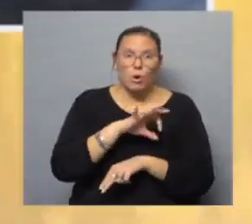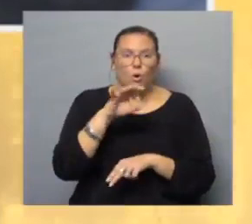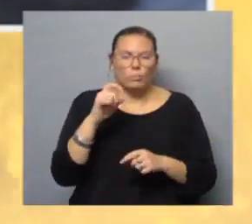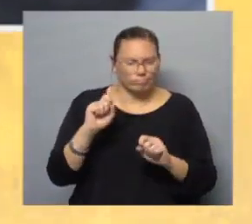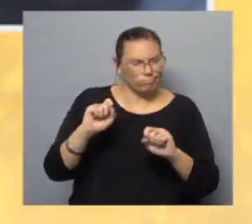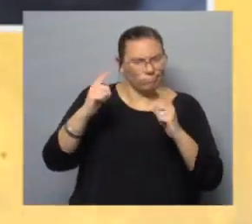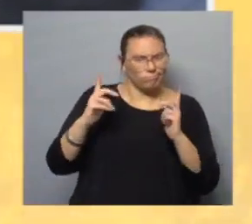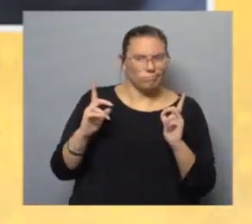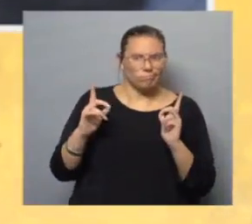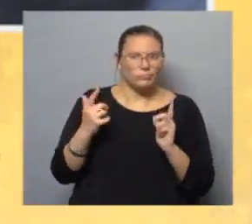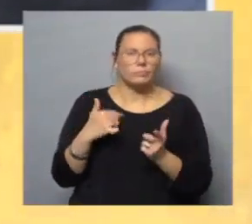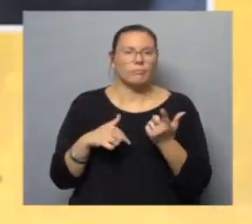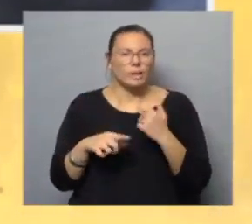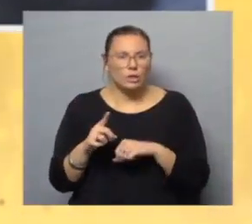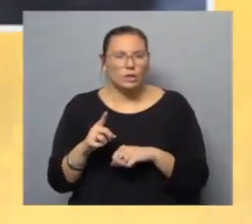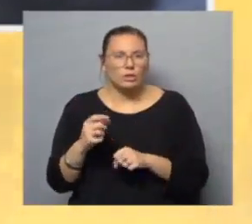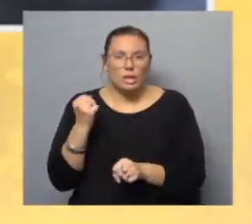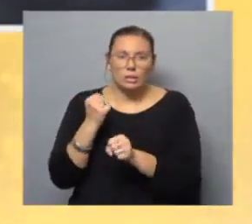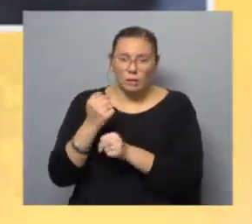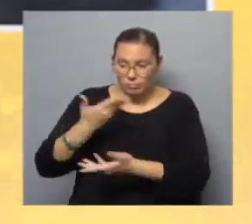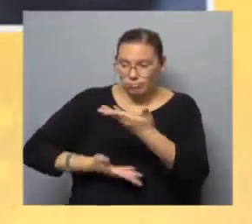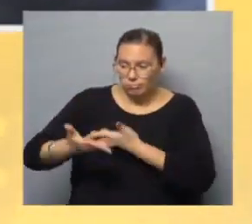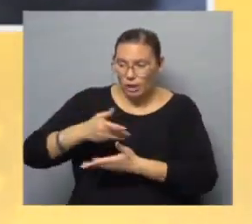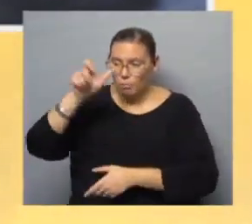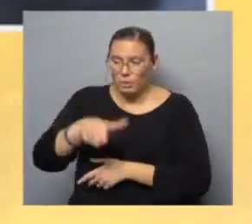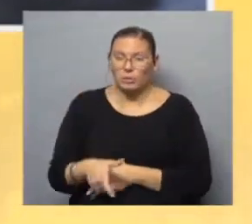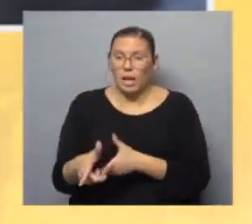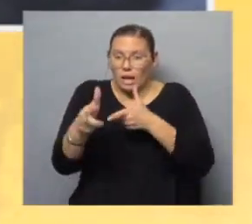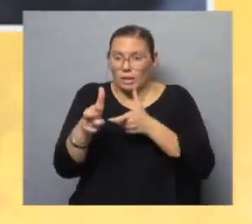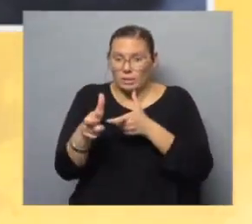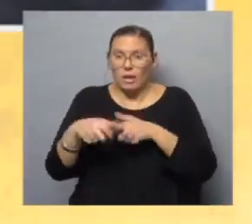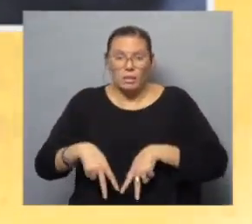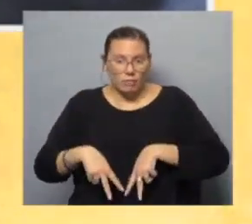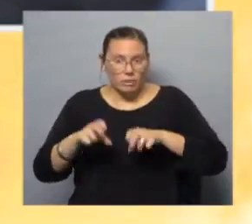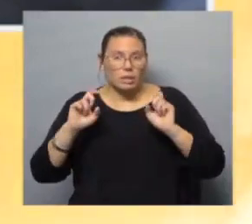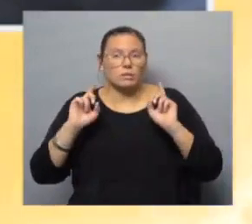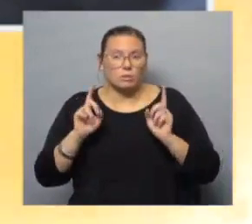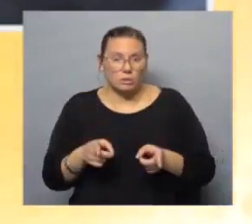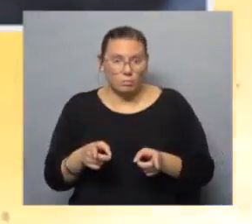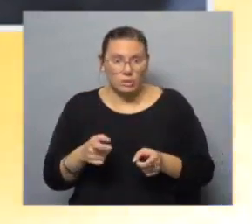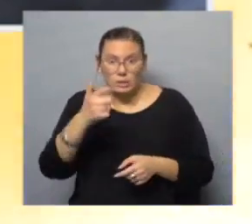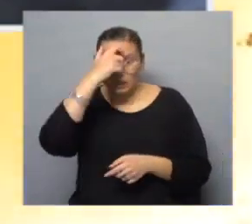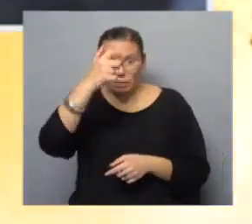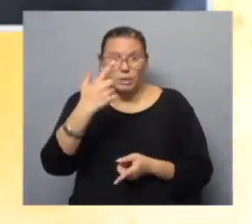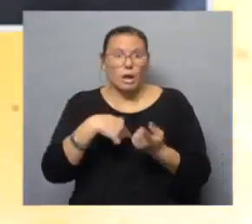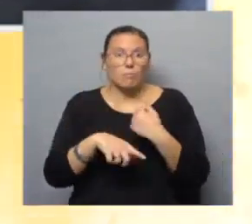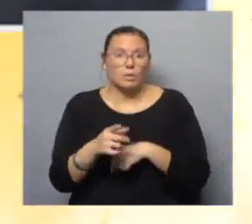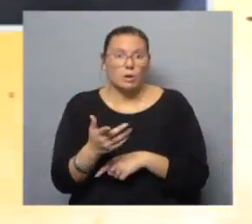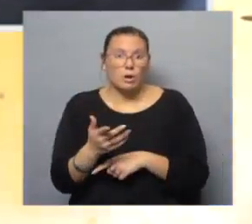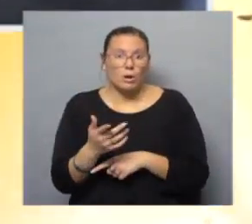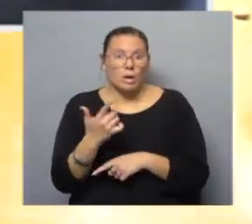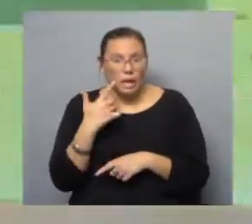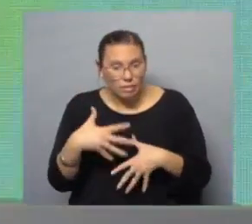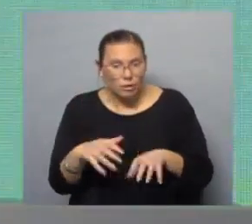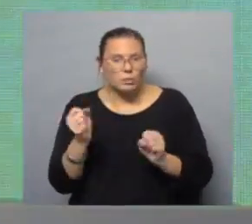la atención. Entonces trabajan e interactúan con estos cazadores como parte de la investigación científica. Pero bueno, ¿qué